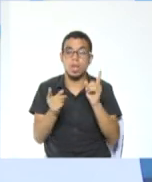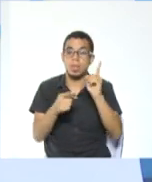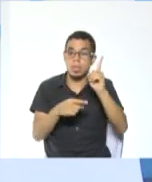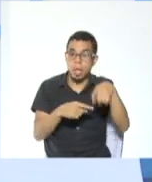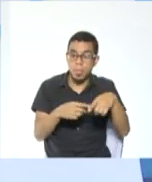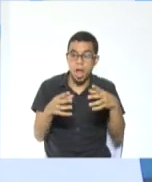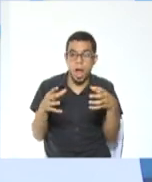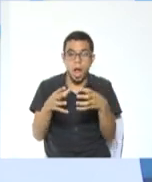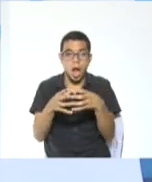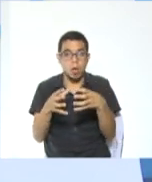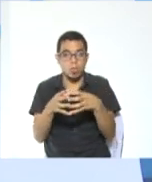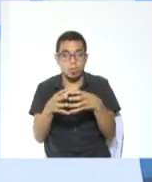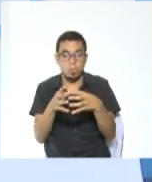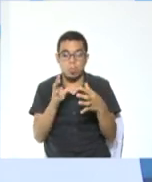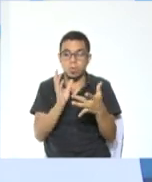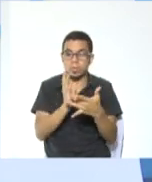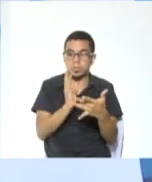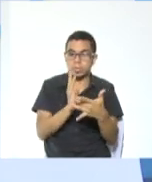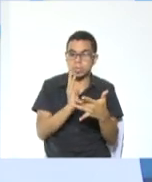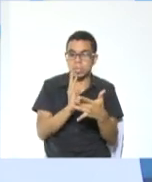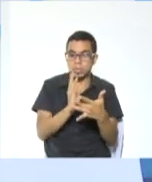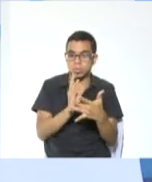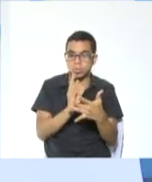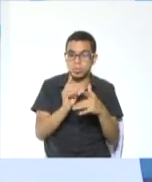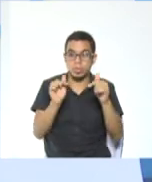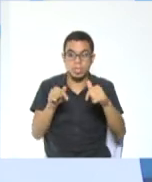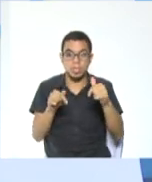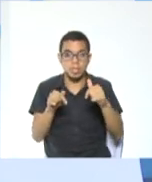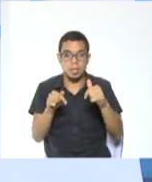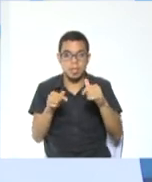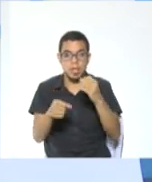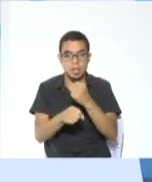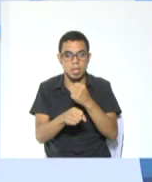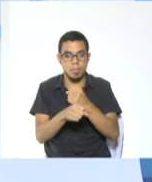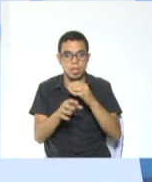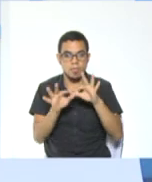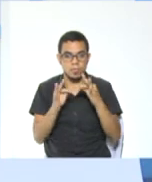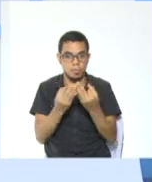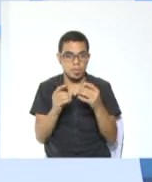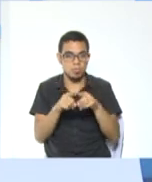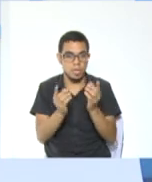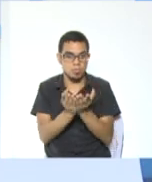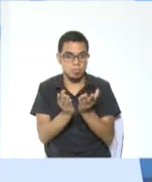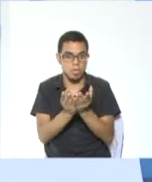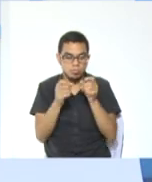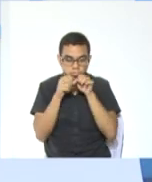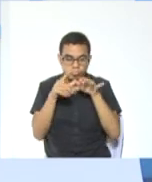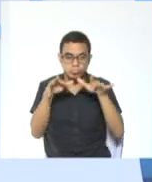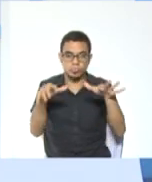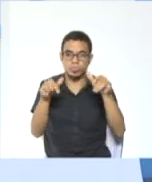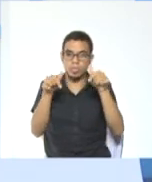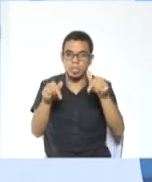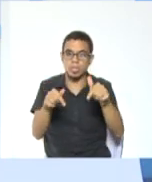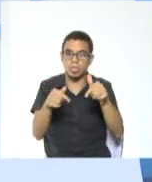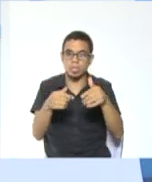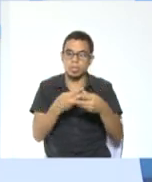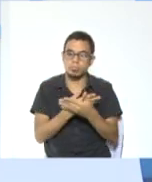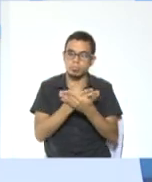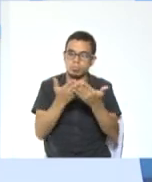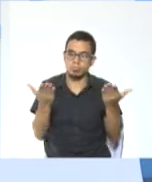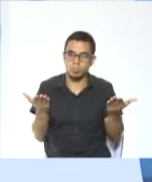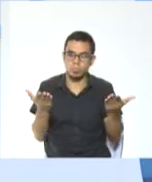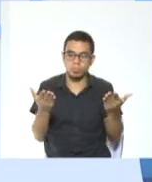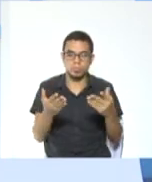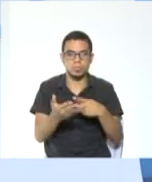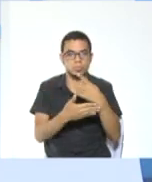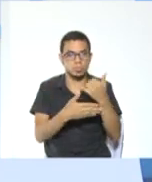posible que Cada Familia, Una Escuela llegue a todos los hogares venezolanos. Ya casi nos despedimos por el día de hoy, pero antes es